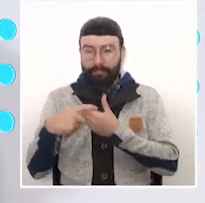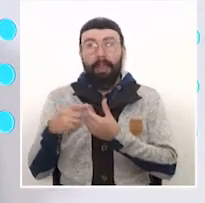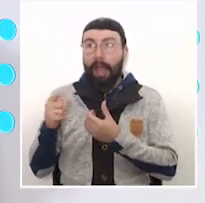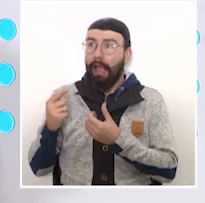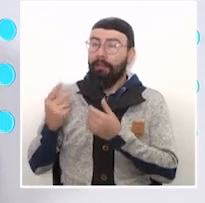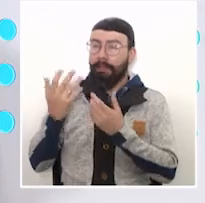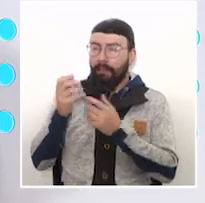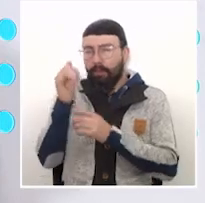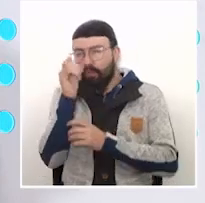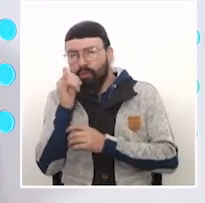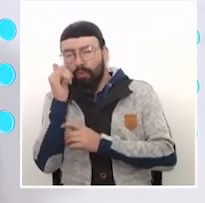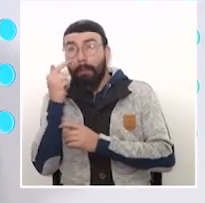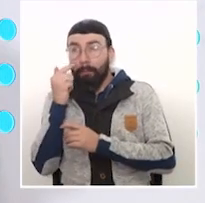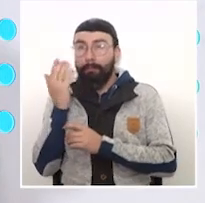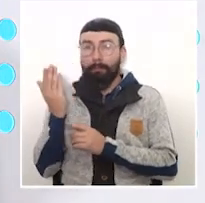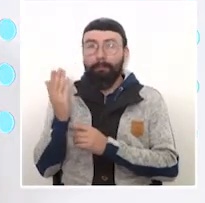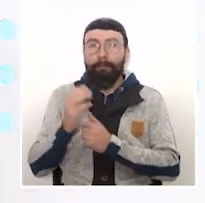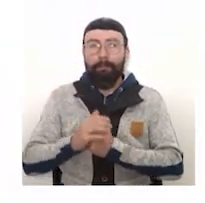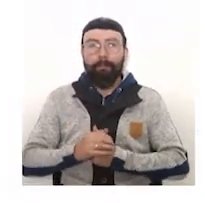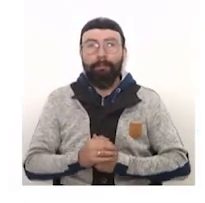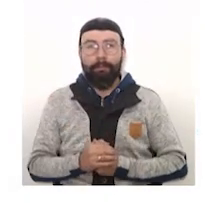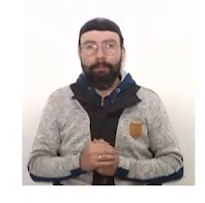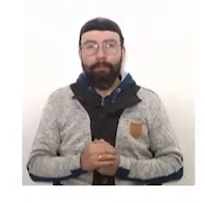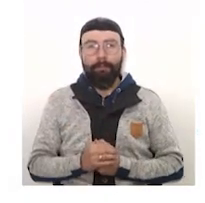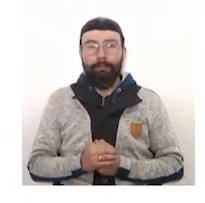con ustedes.